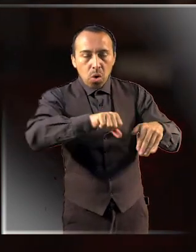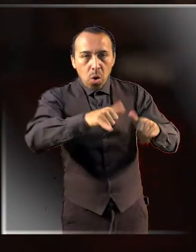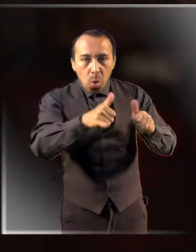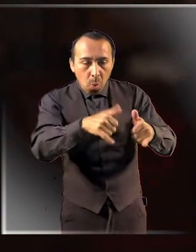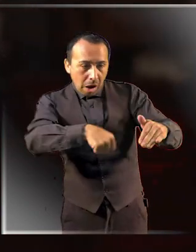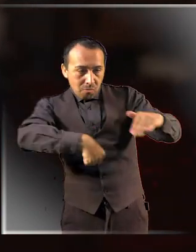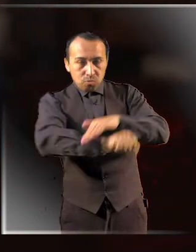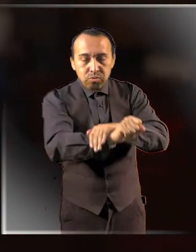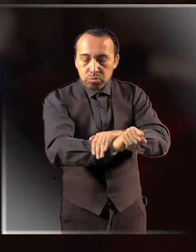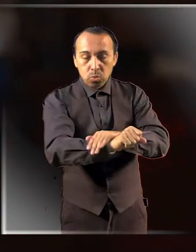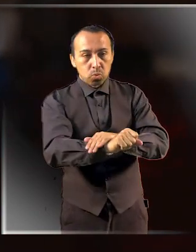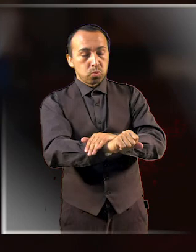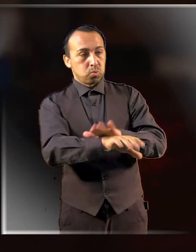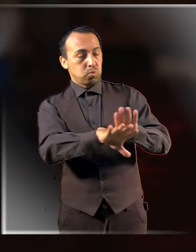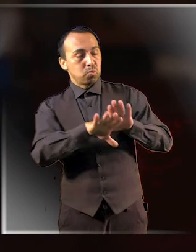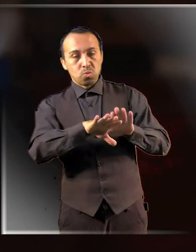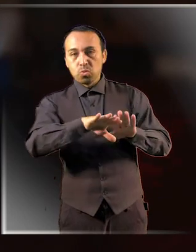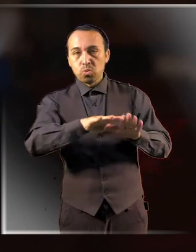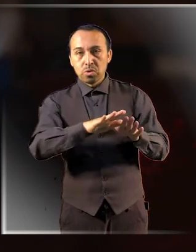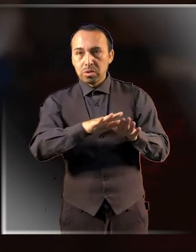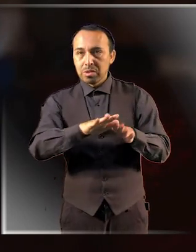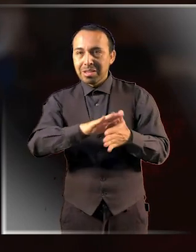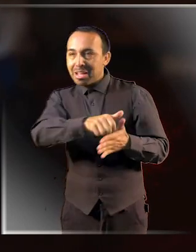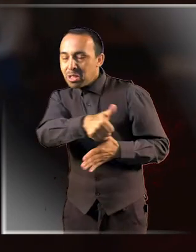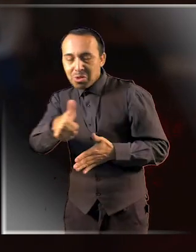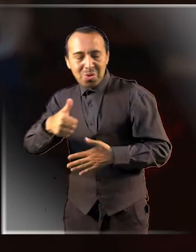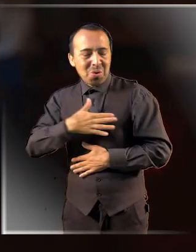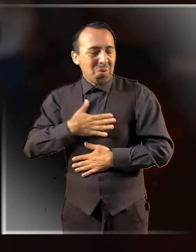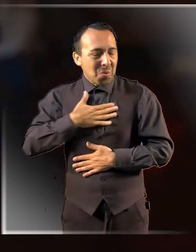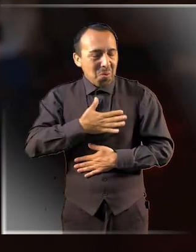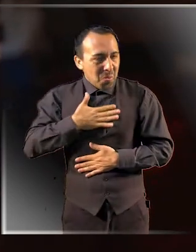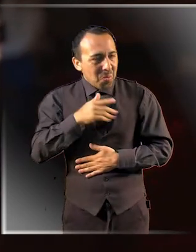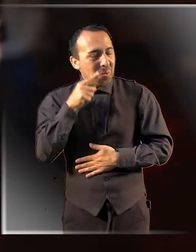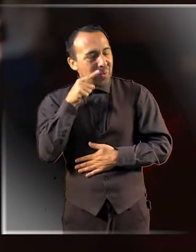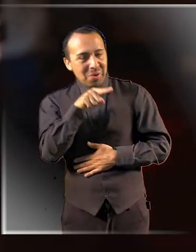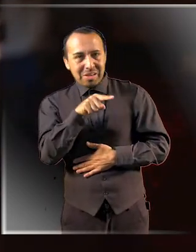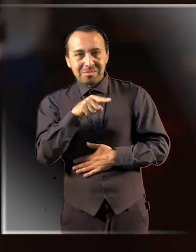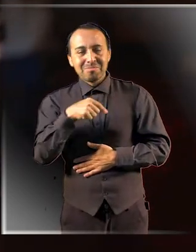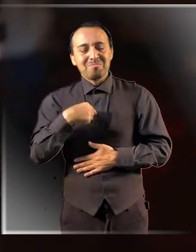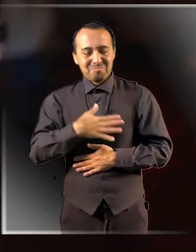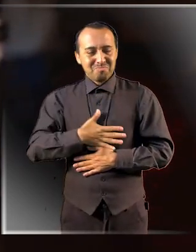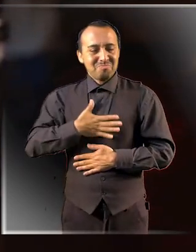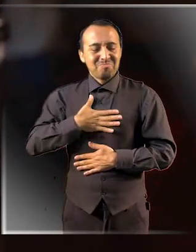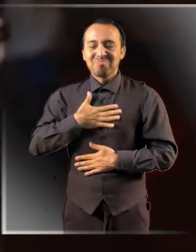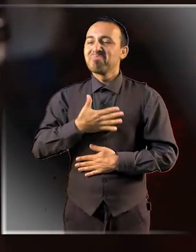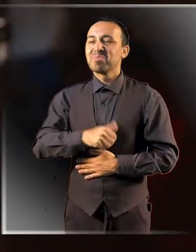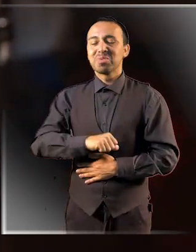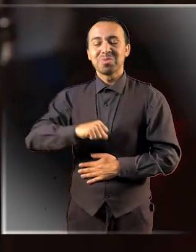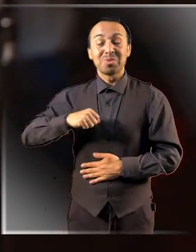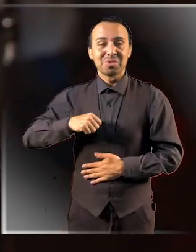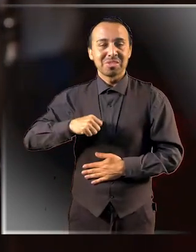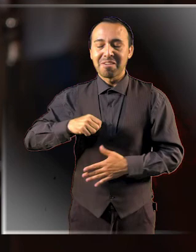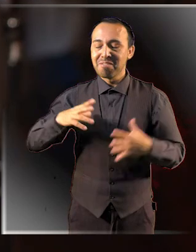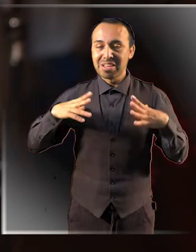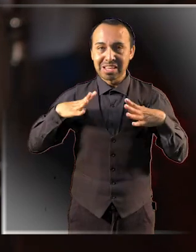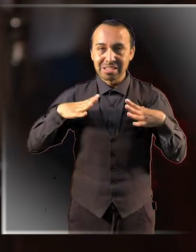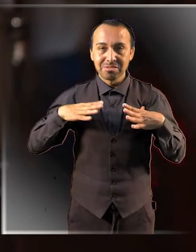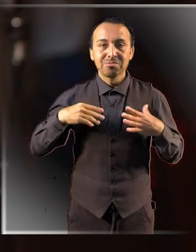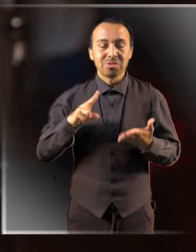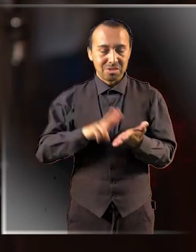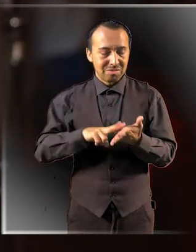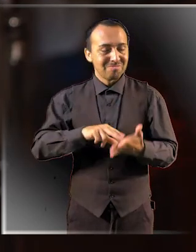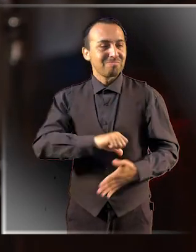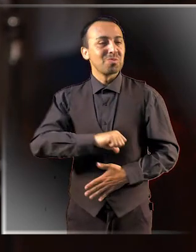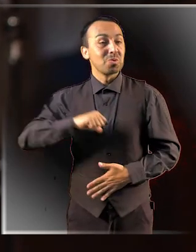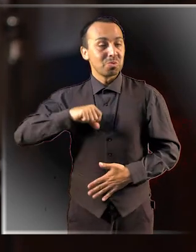pero y que todo lo quieran. Yo me siento pagada. No puedo. Emanuel, sobre la mesa de ping-pong de la